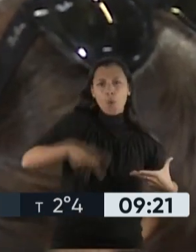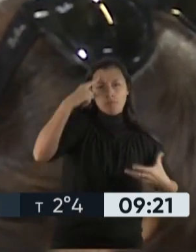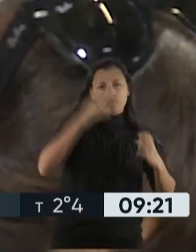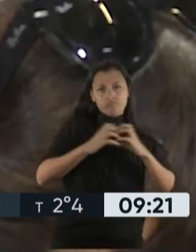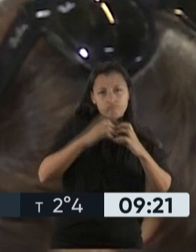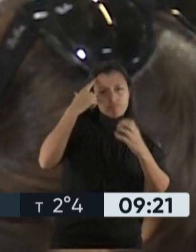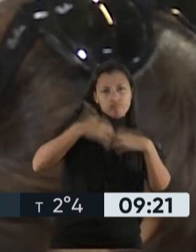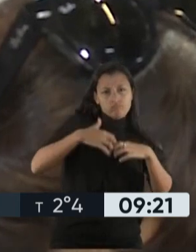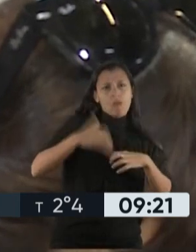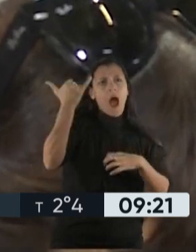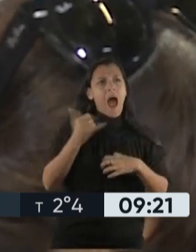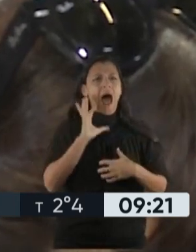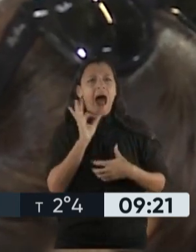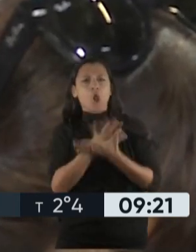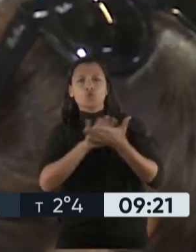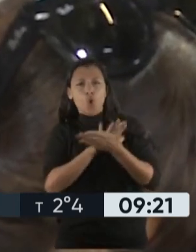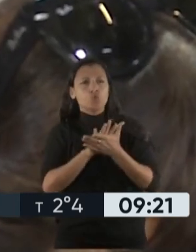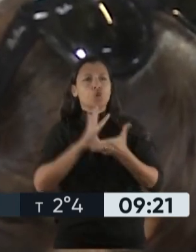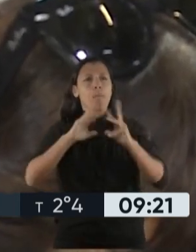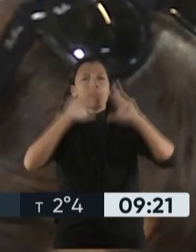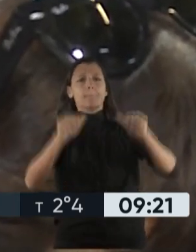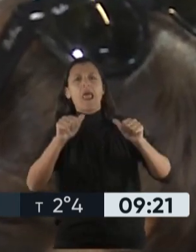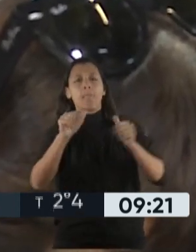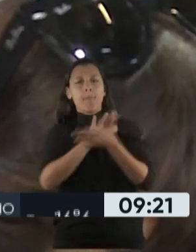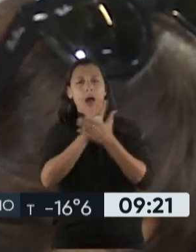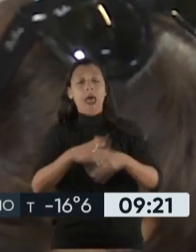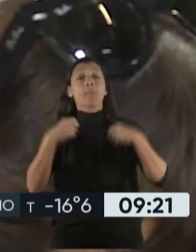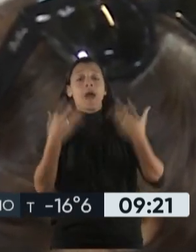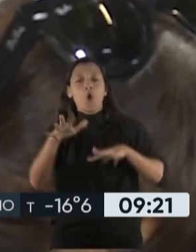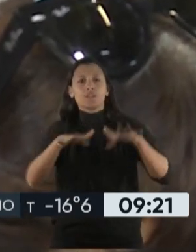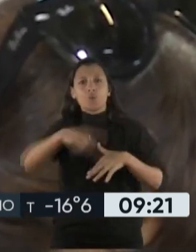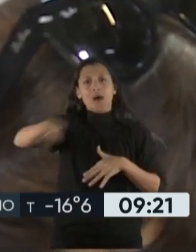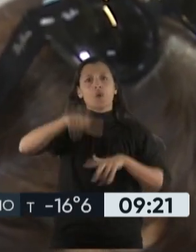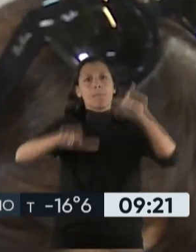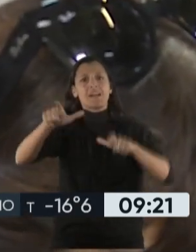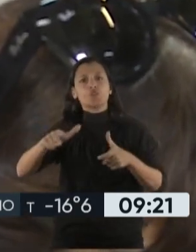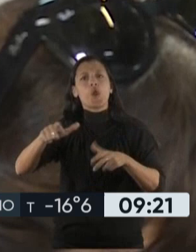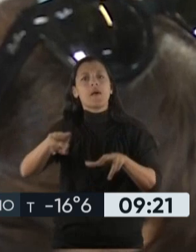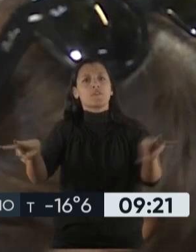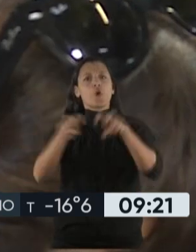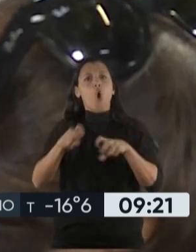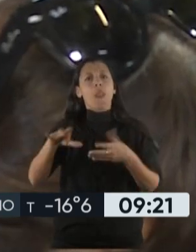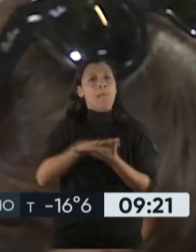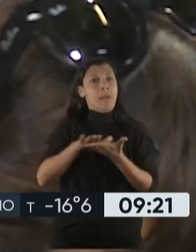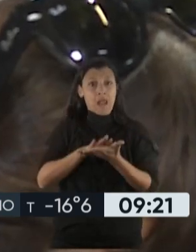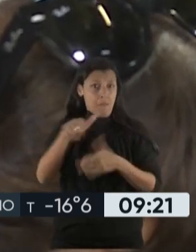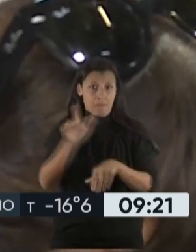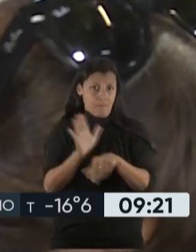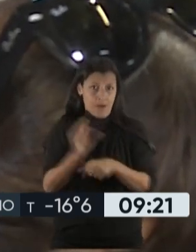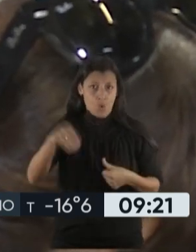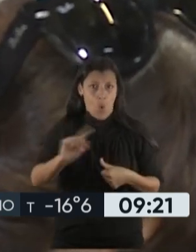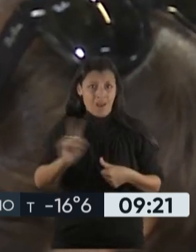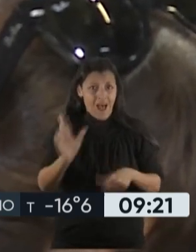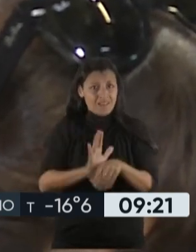alguna herramienta para mejorar la situación de los que cobran la mínima, porque es insostenible. Y, por otra